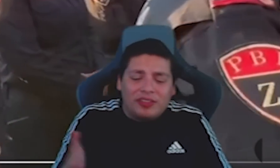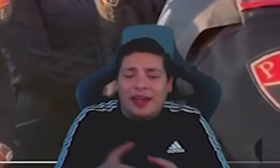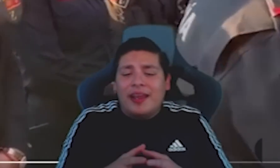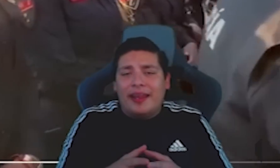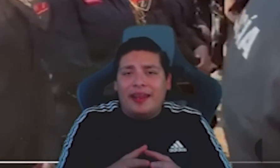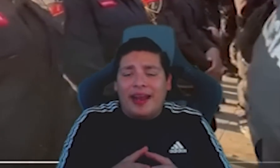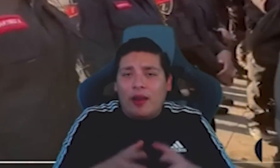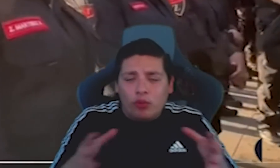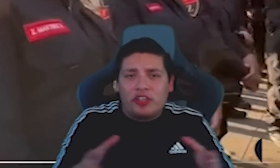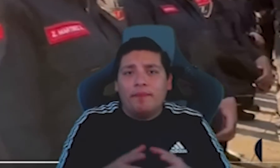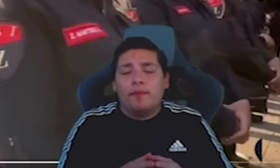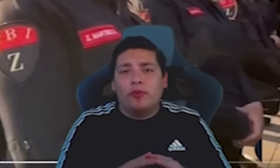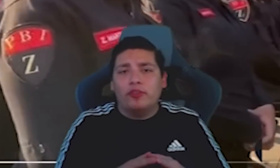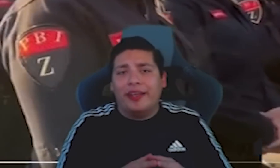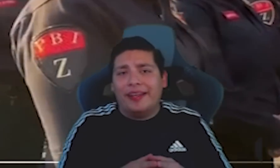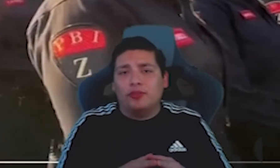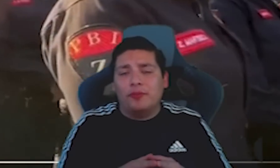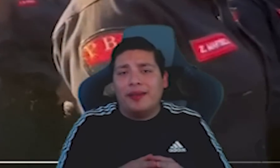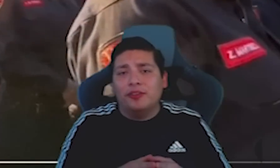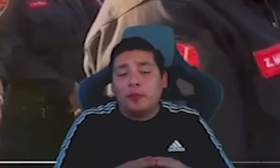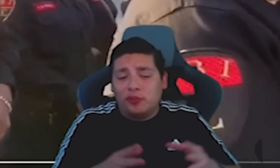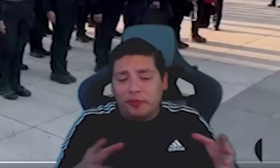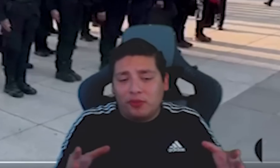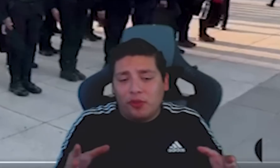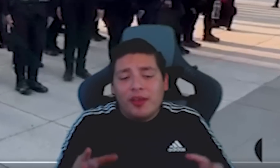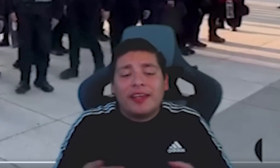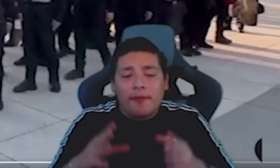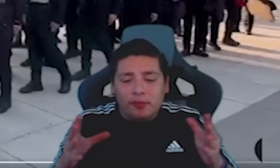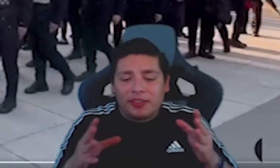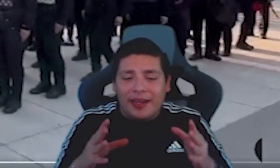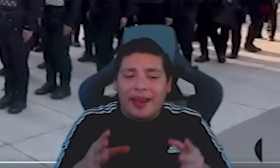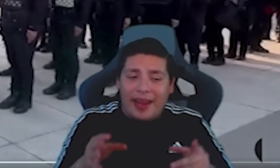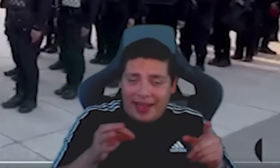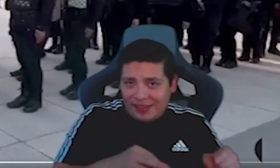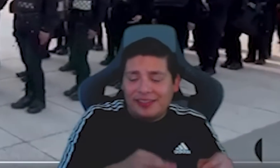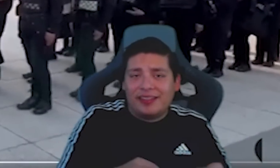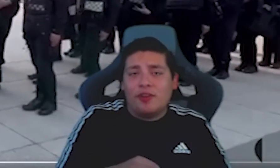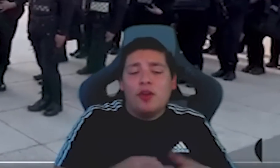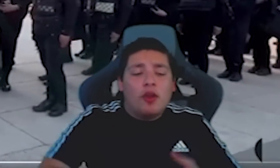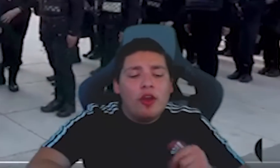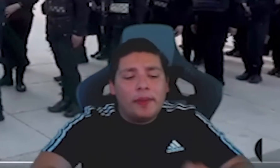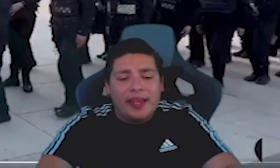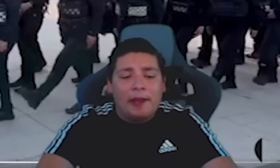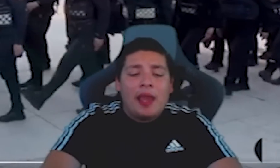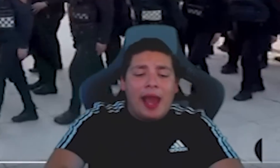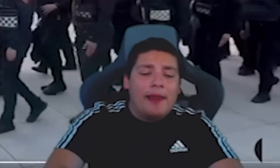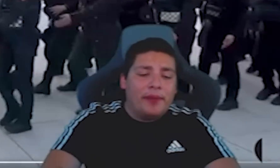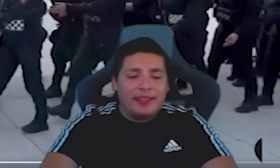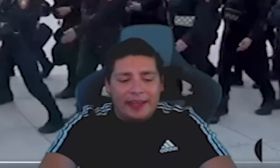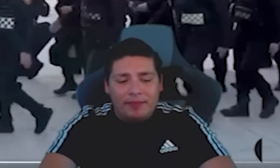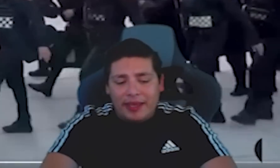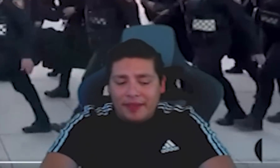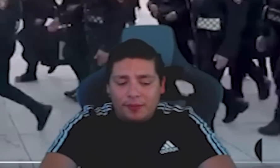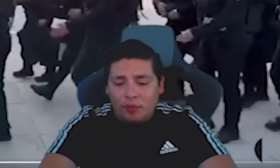que denostan la lucha por los derechos humanos, pero sobre todo que buscan en este sexenio golpetear